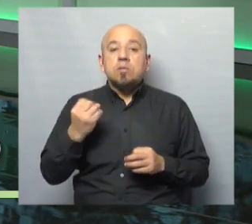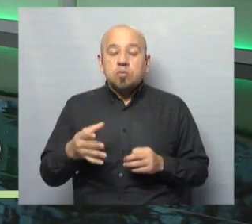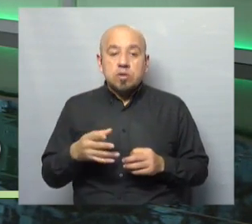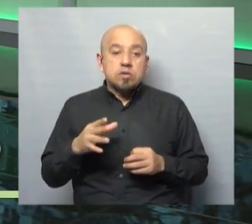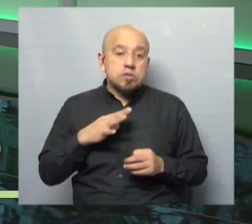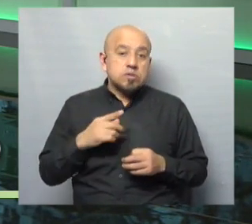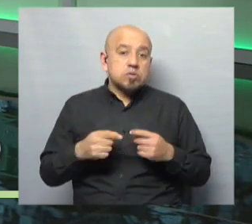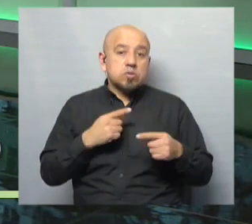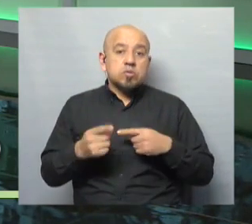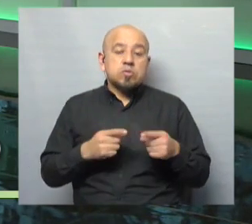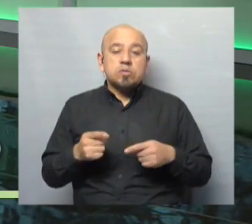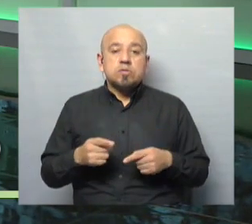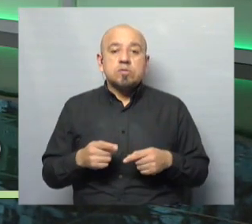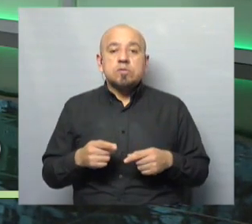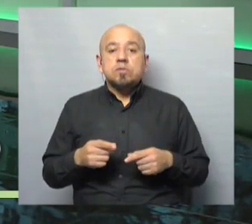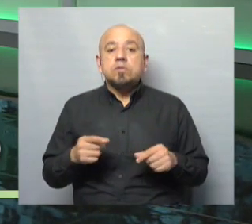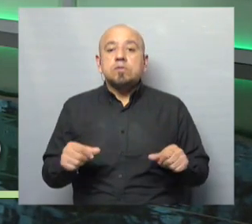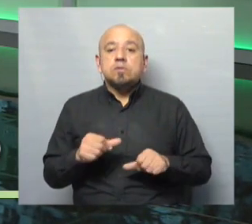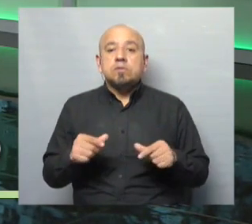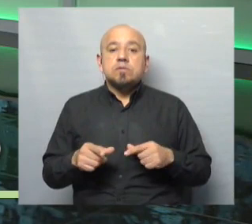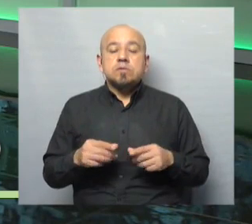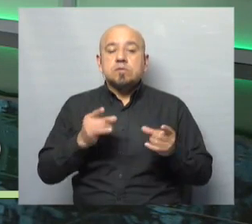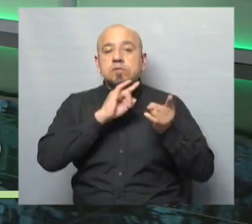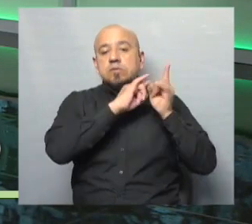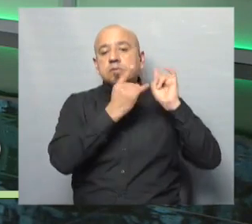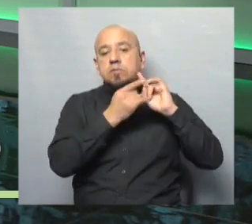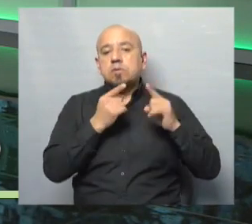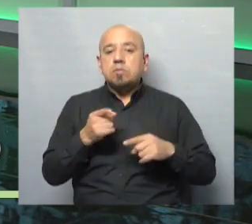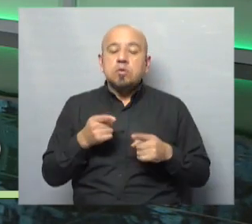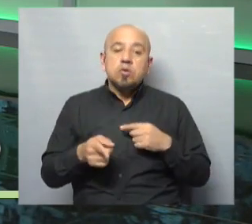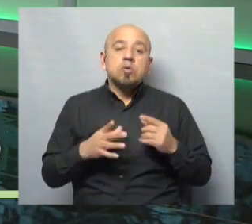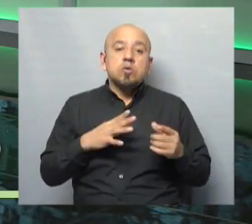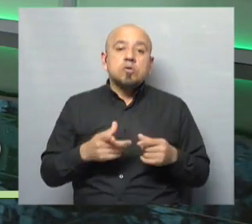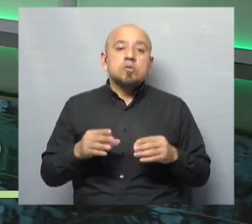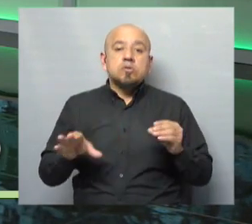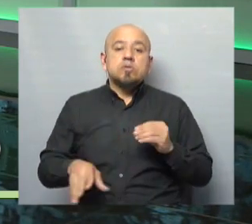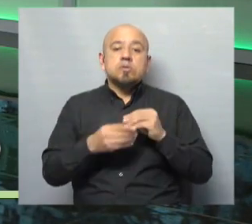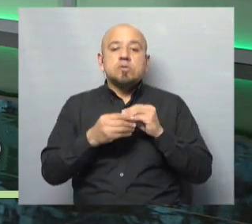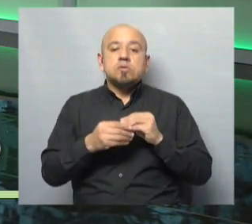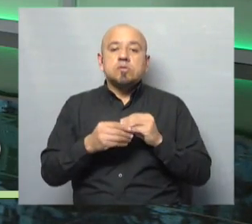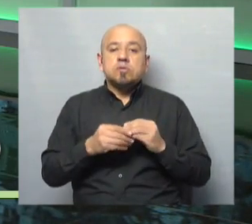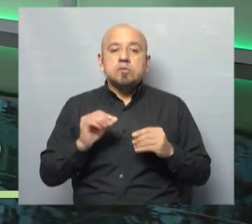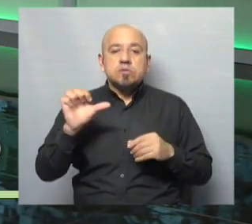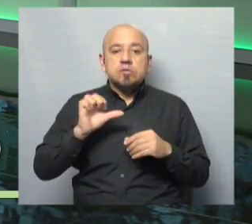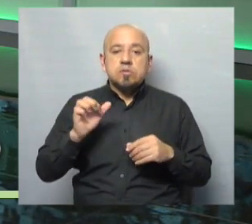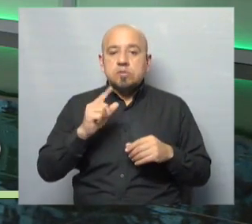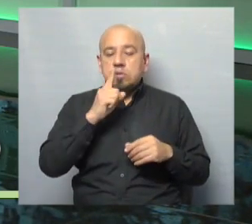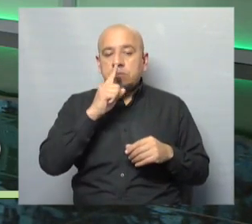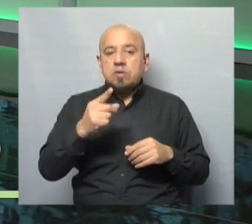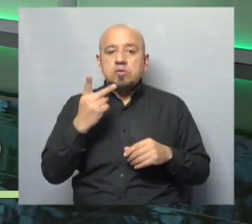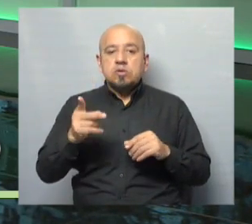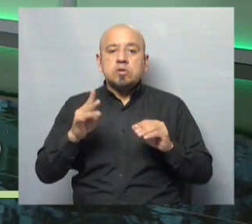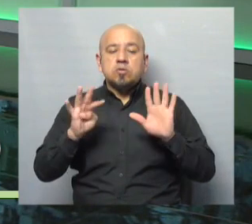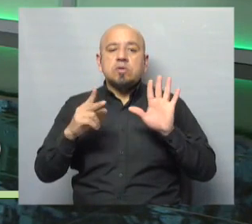hasta este momento llevándose a cabo en el parlamento la discusión de la rendición de cuentas bueno se integrarían a partir de enero mil 293